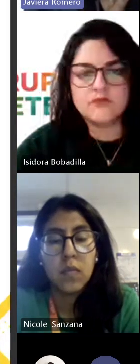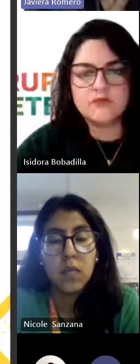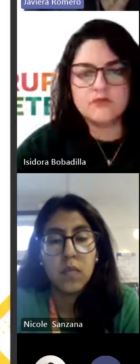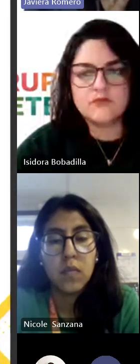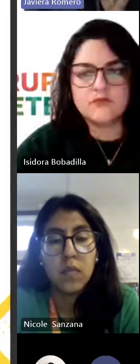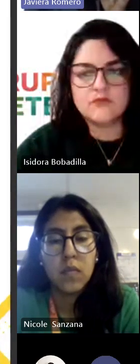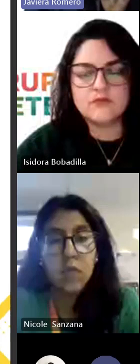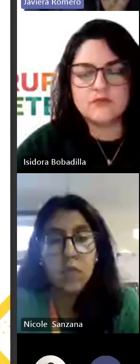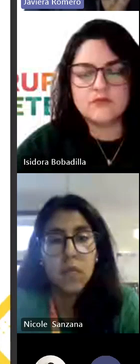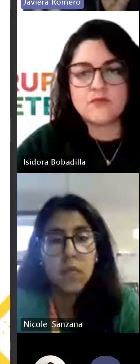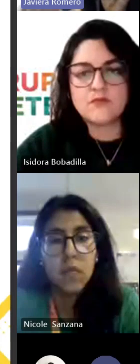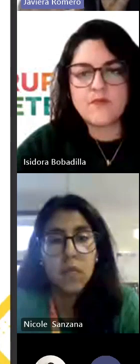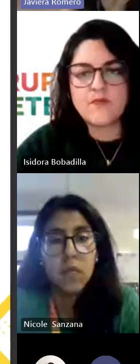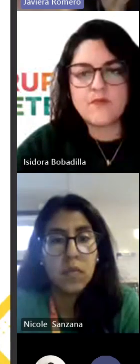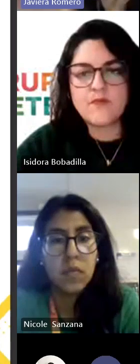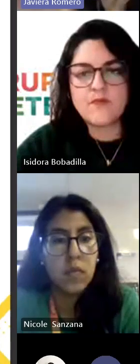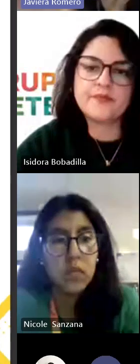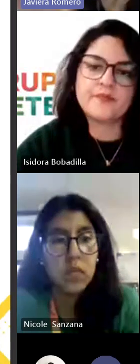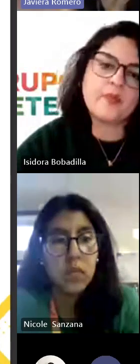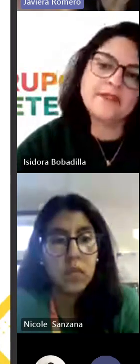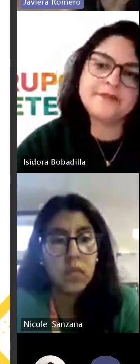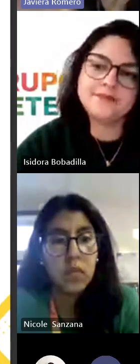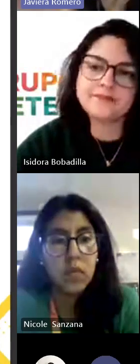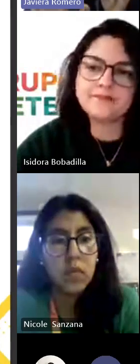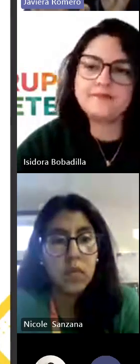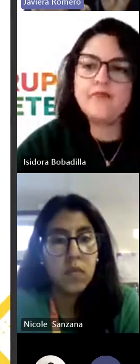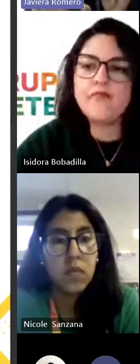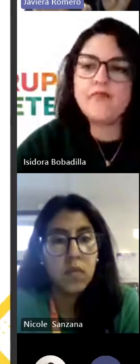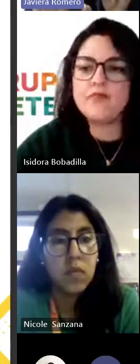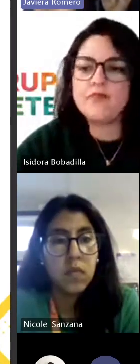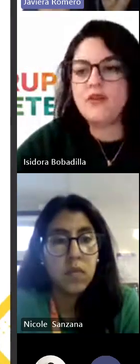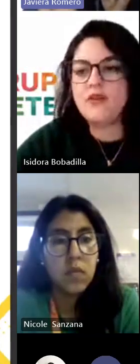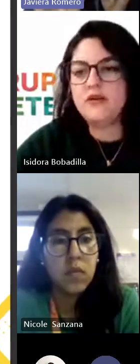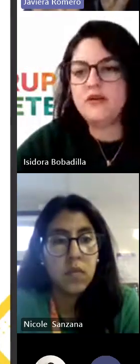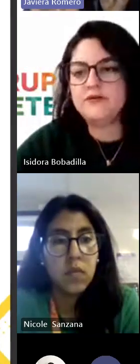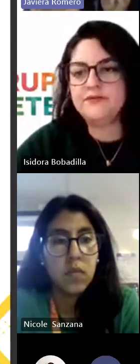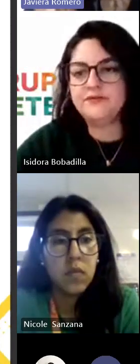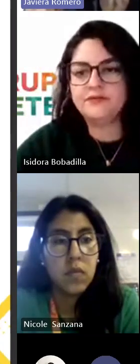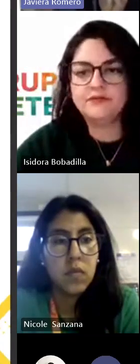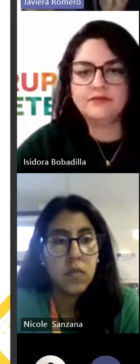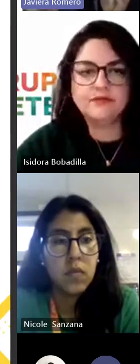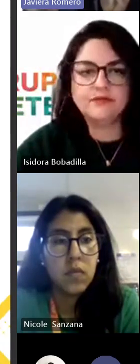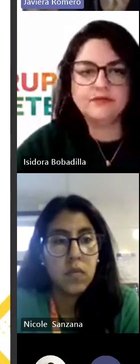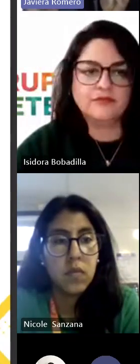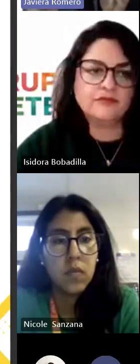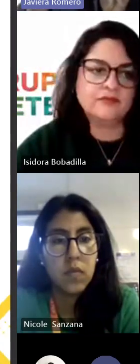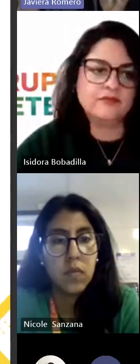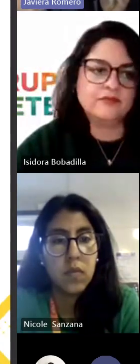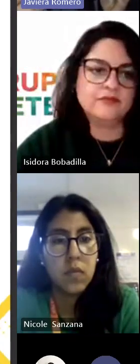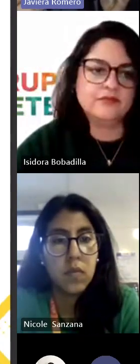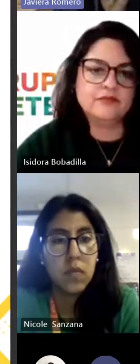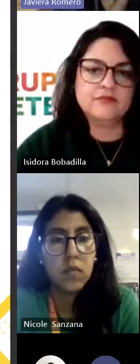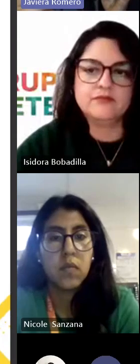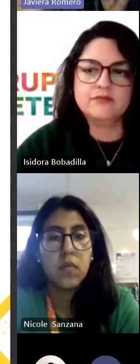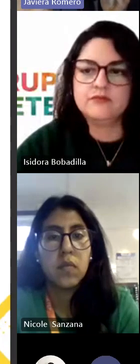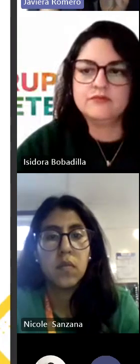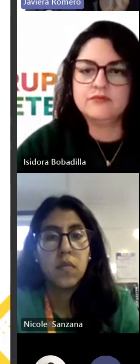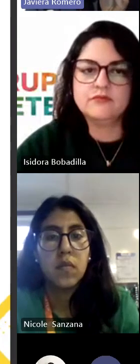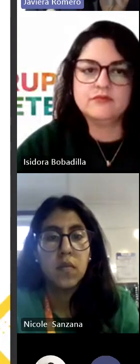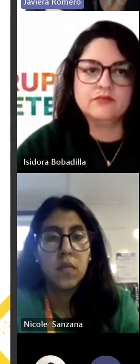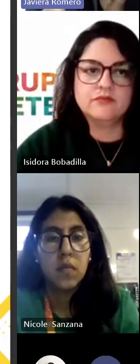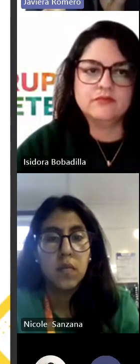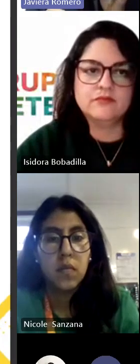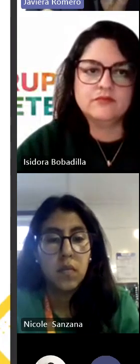impacto cuando uno escucha ese tipo de noticias y hay algún tipo de semejanza con